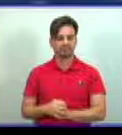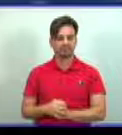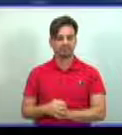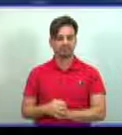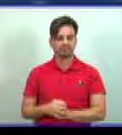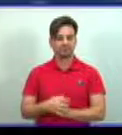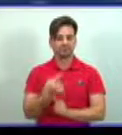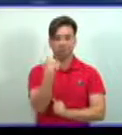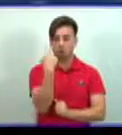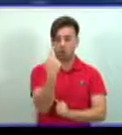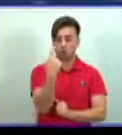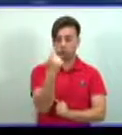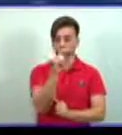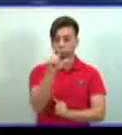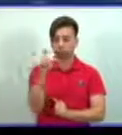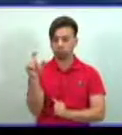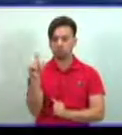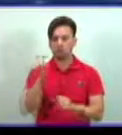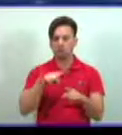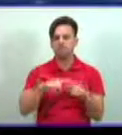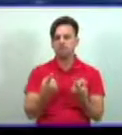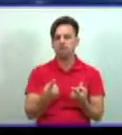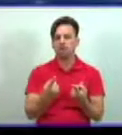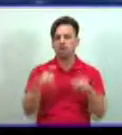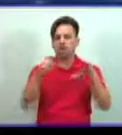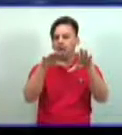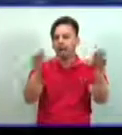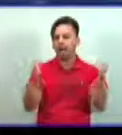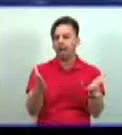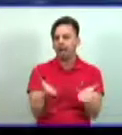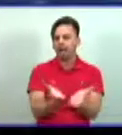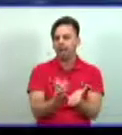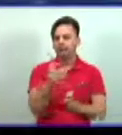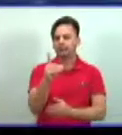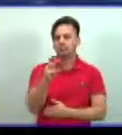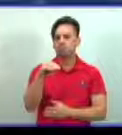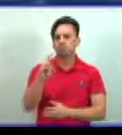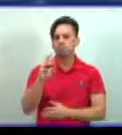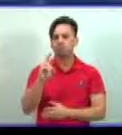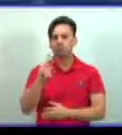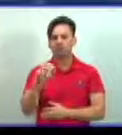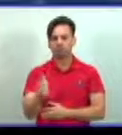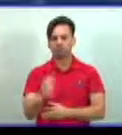Actividad número 1. ¿Por qué la atmósfera tiene una función protectora?